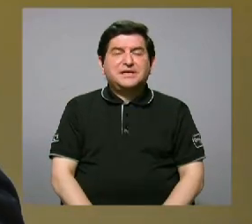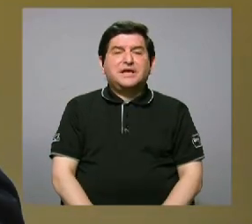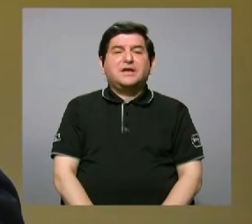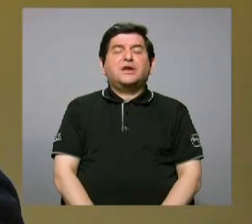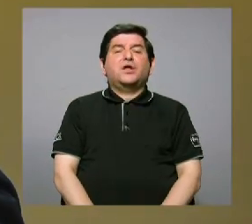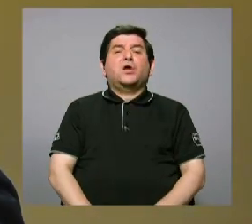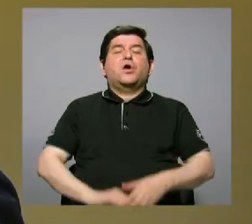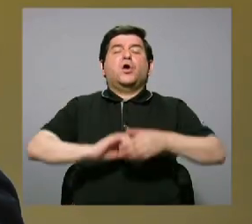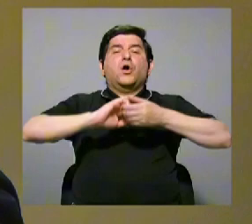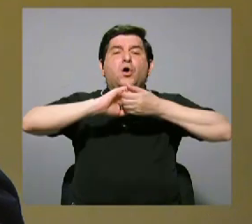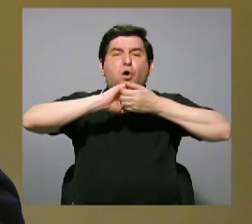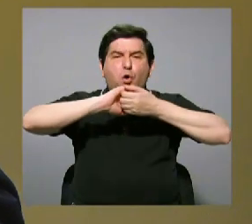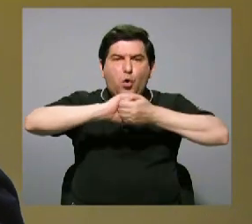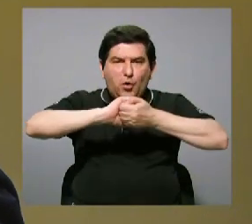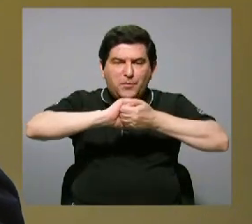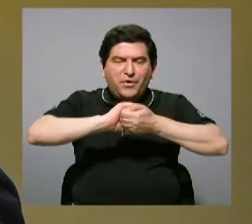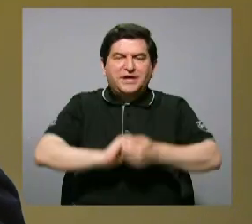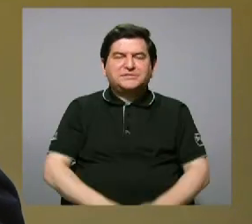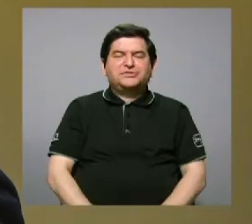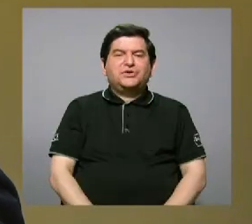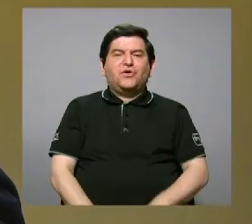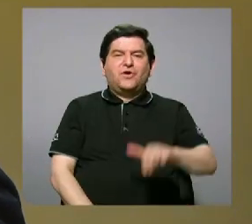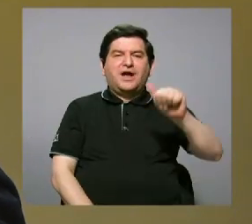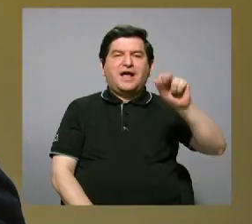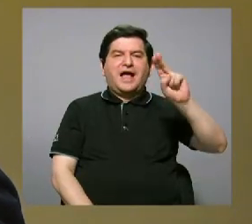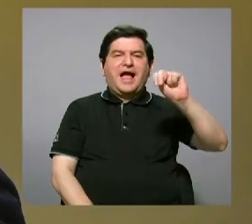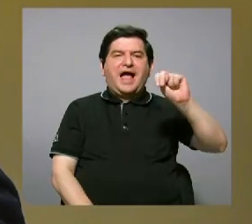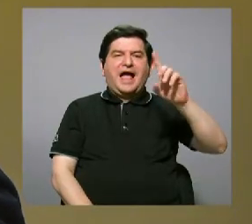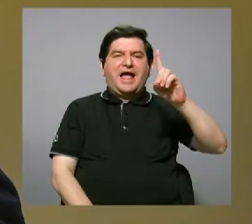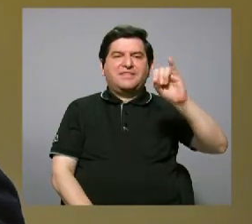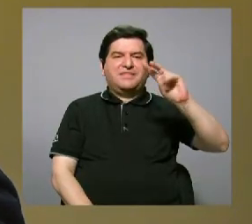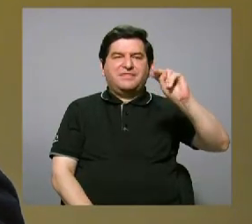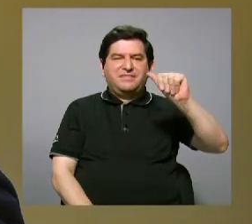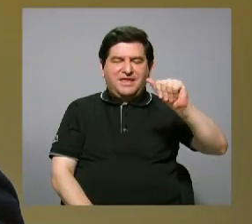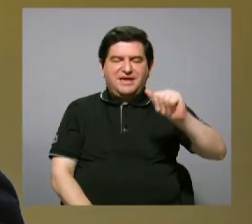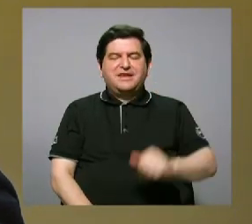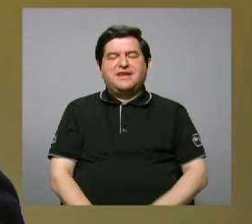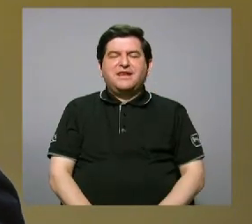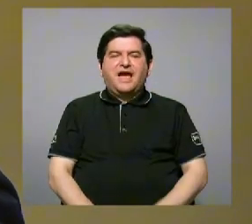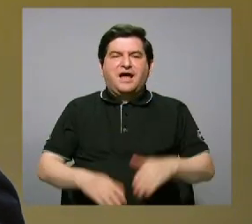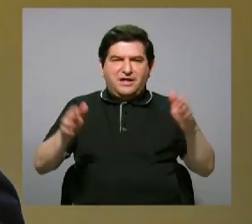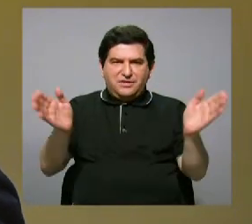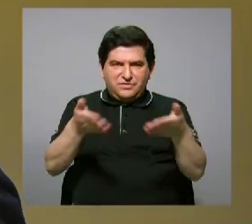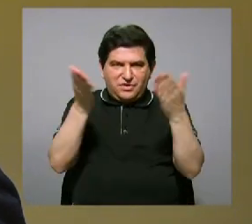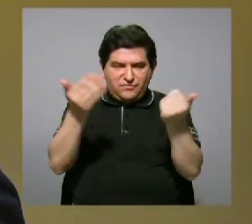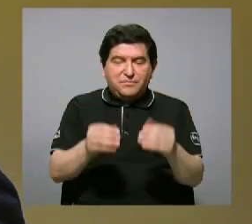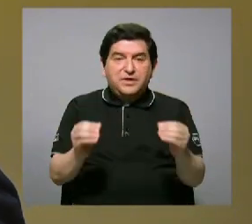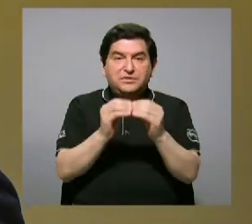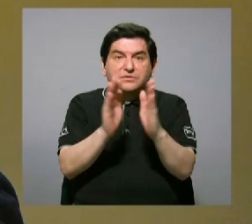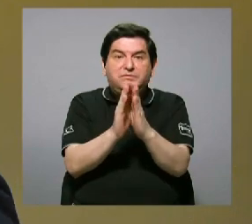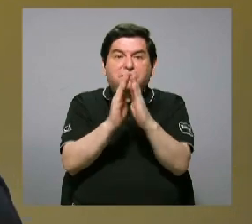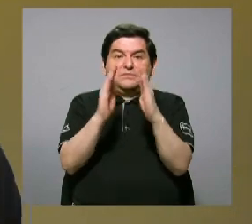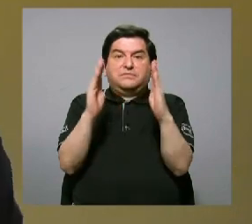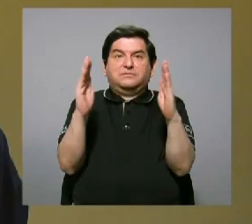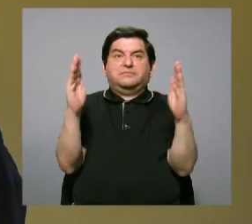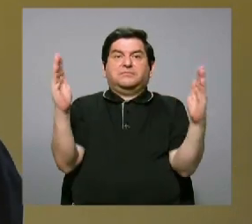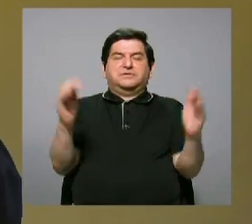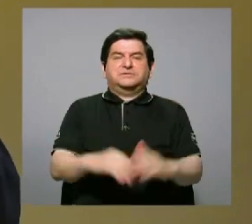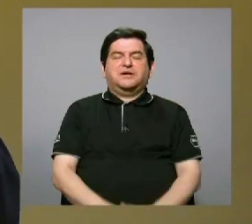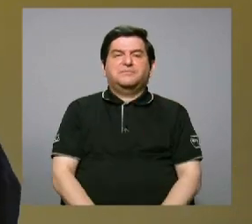Corporación Andina de Fomento, y el andino se volvió un poco más amplio porque